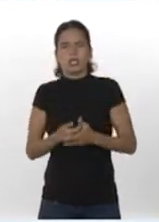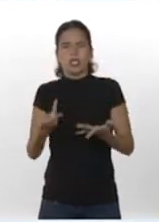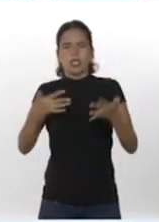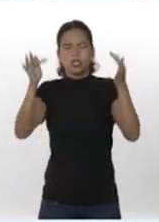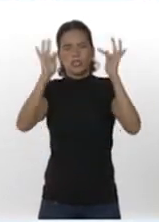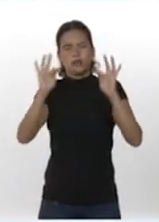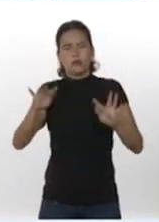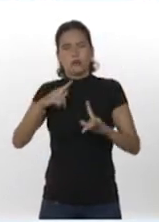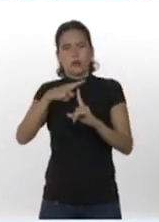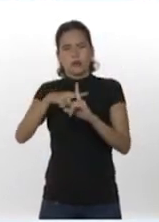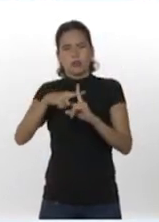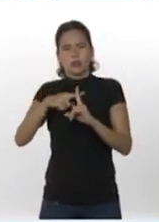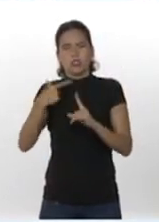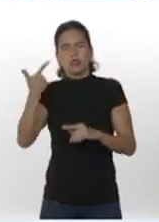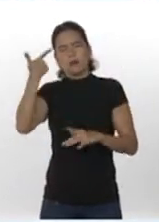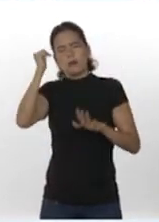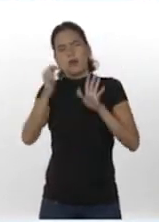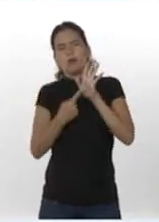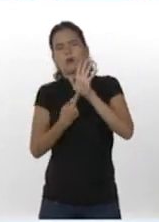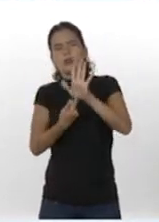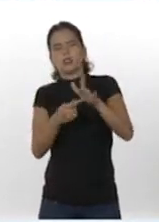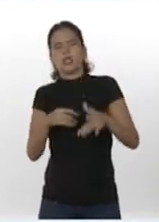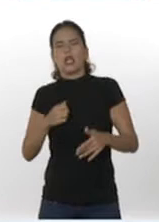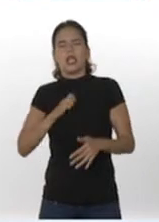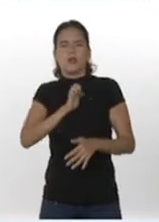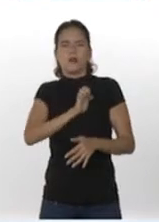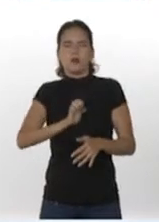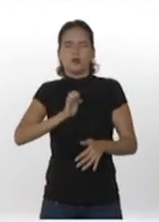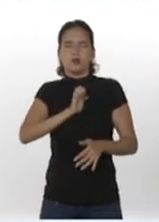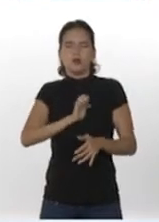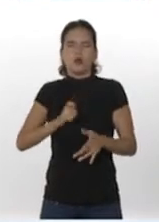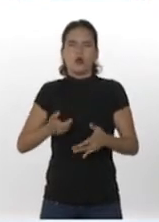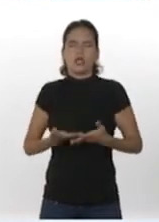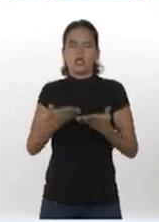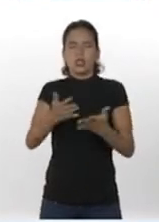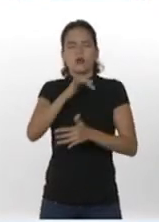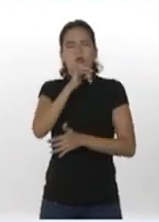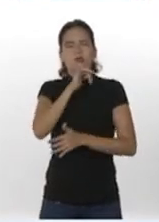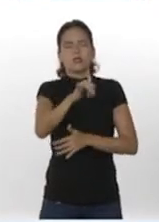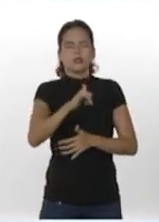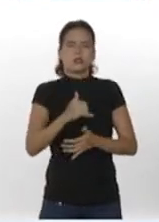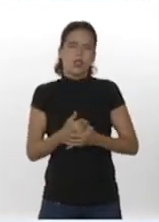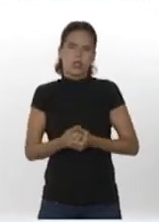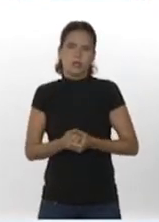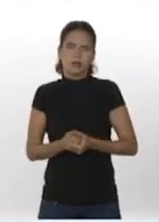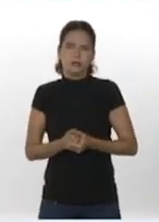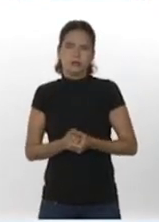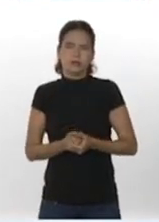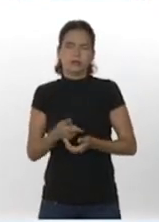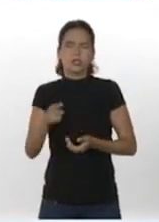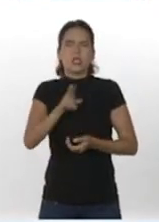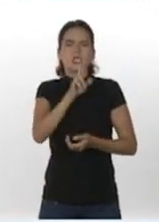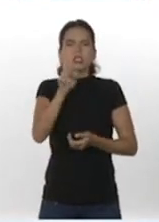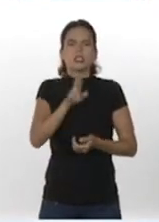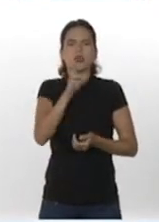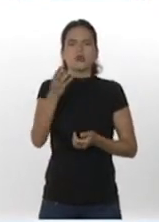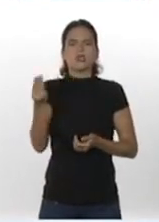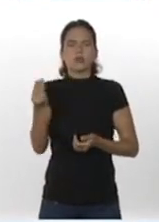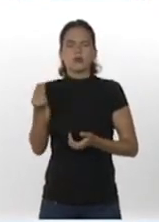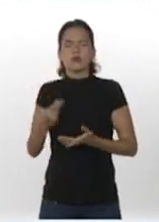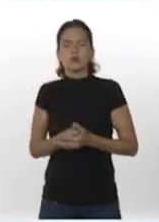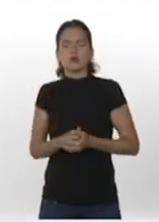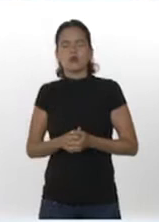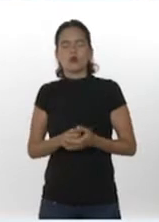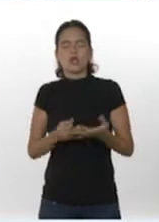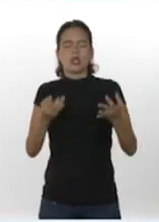es de manera positiva, para reflejar emociones, dar algún tipo de mensaje. Se